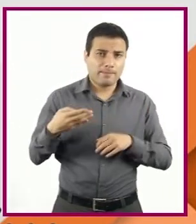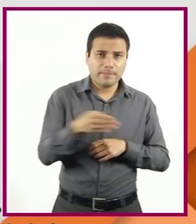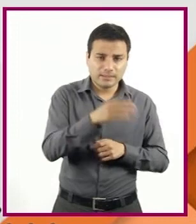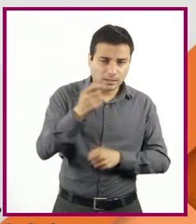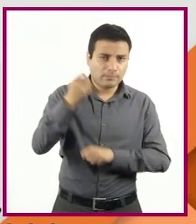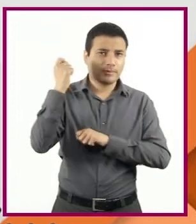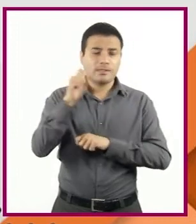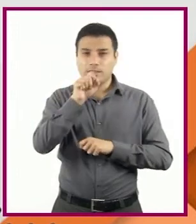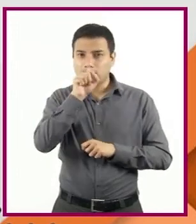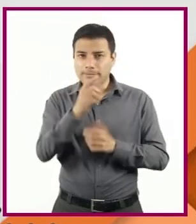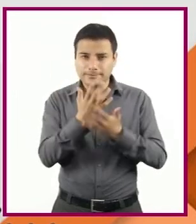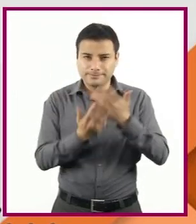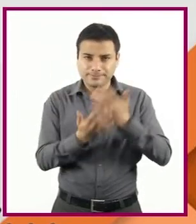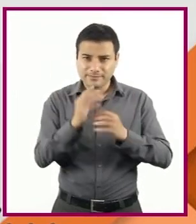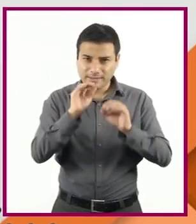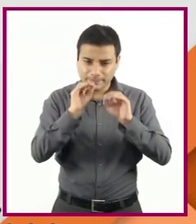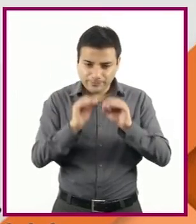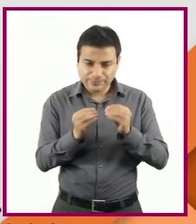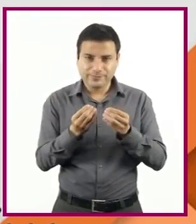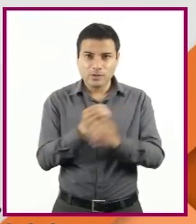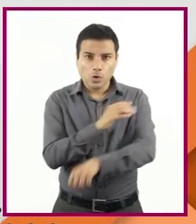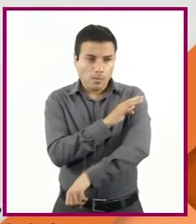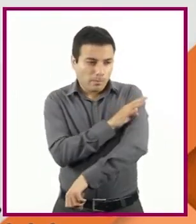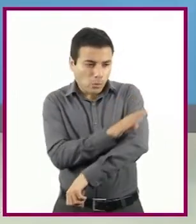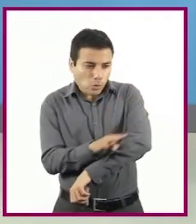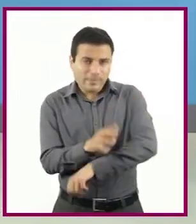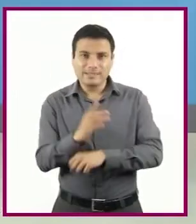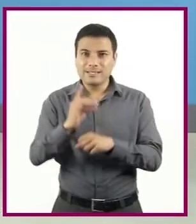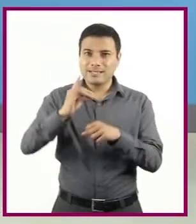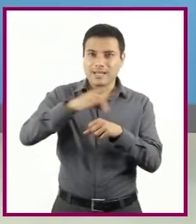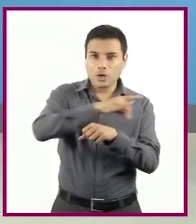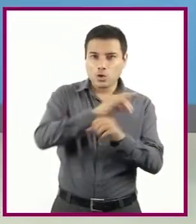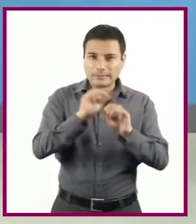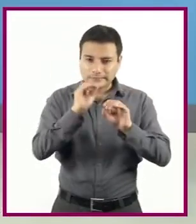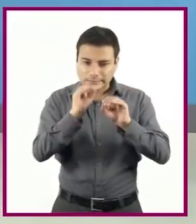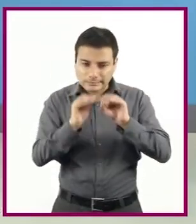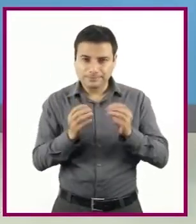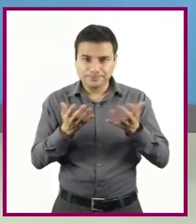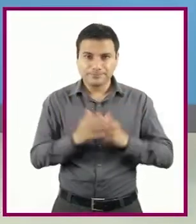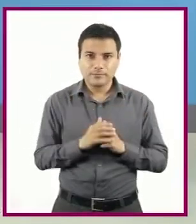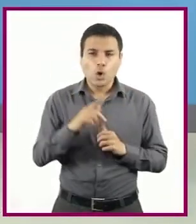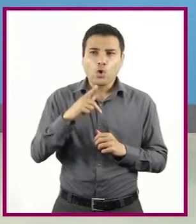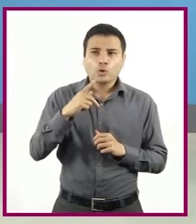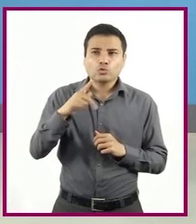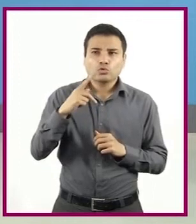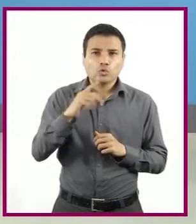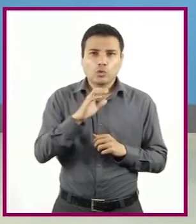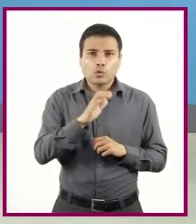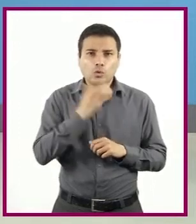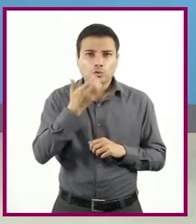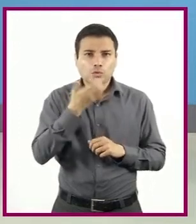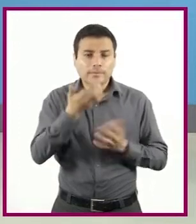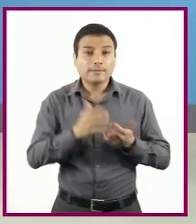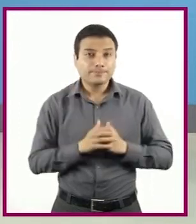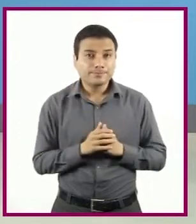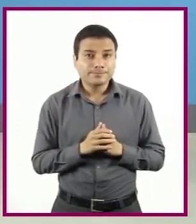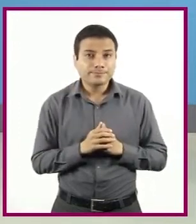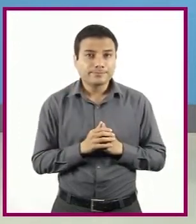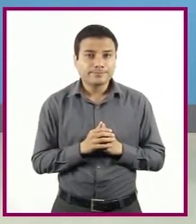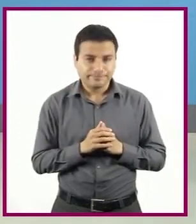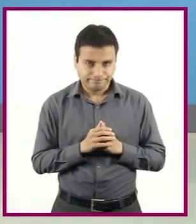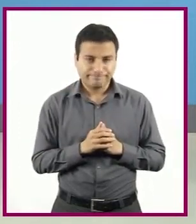comerciaban con cerámica, plumas y caracoles tallados. Dentro de sus costumbres estaban la práctica